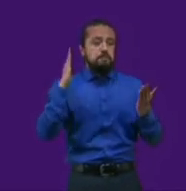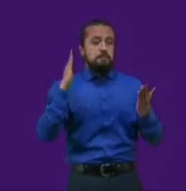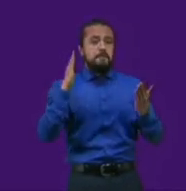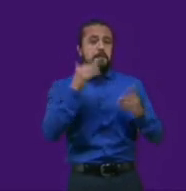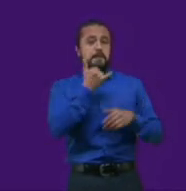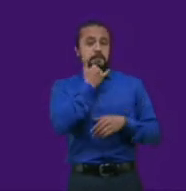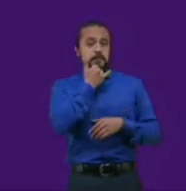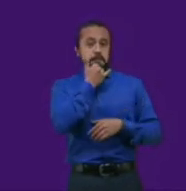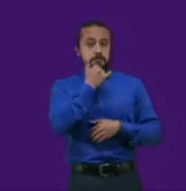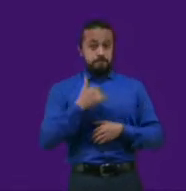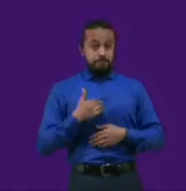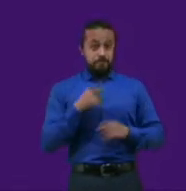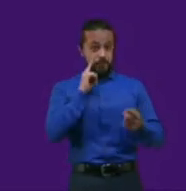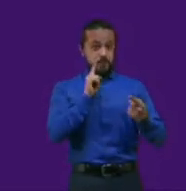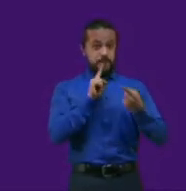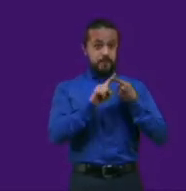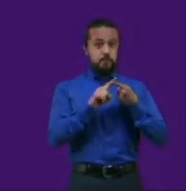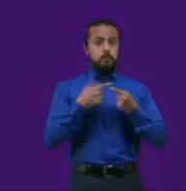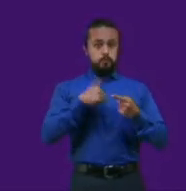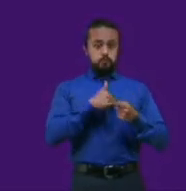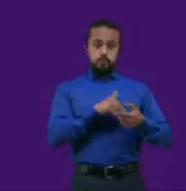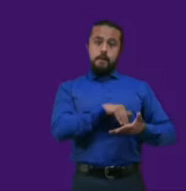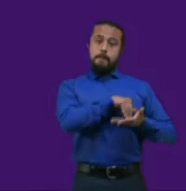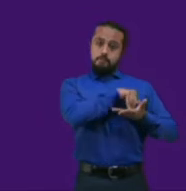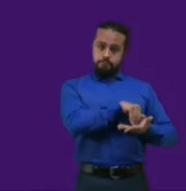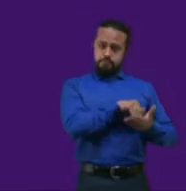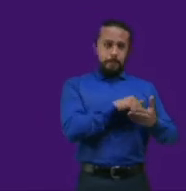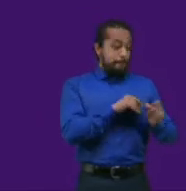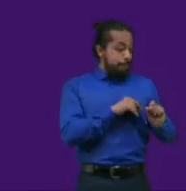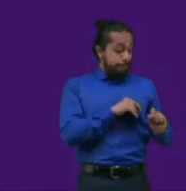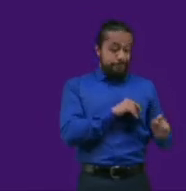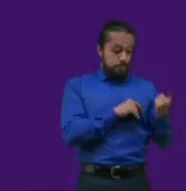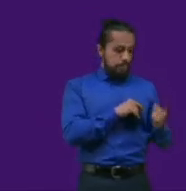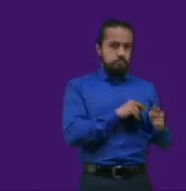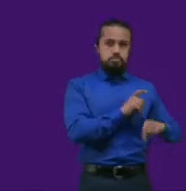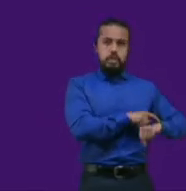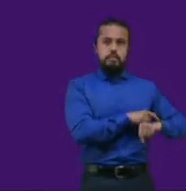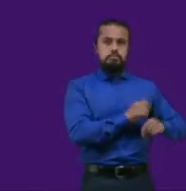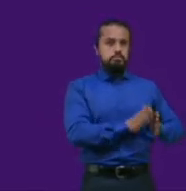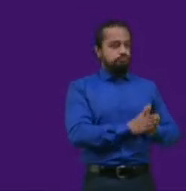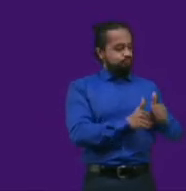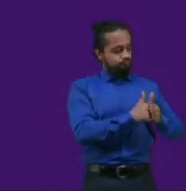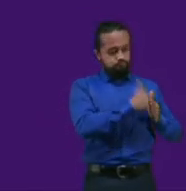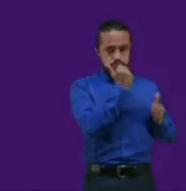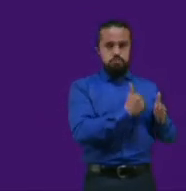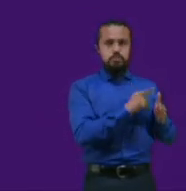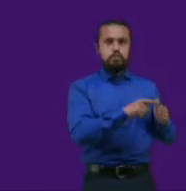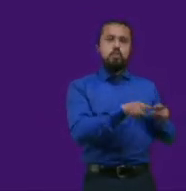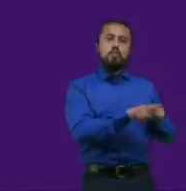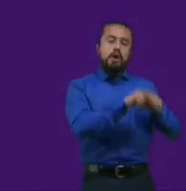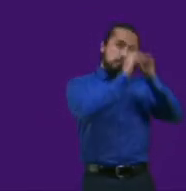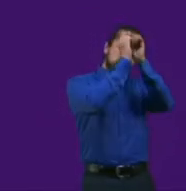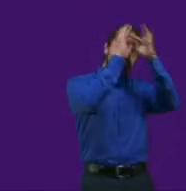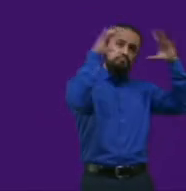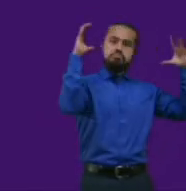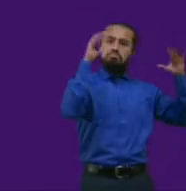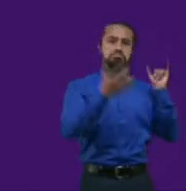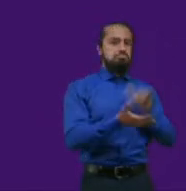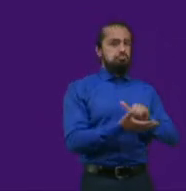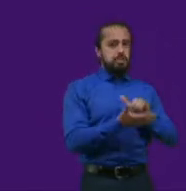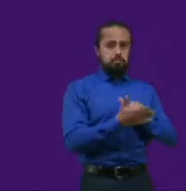Digamos que nuestro propósito está intacto desde el primer momento. Para nosotros ese sueño que tenemos sigue siendo el